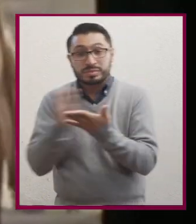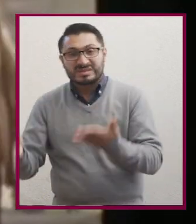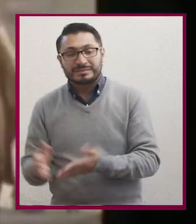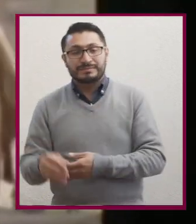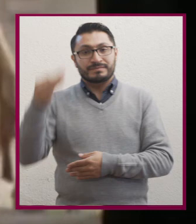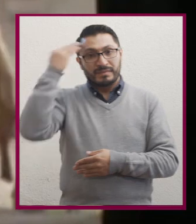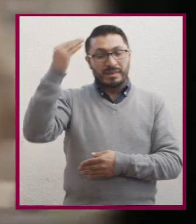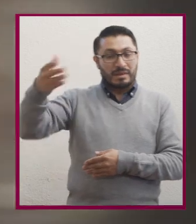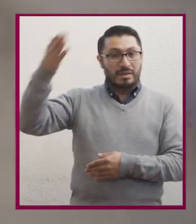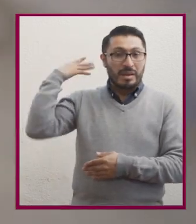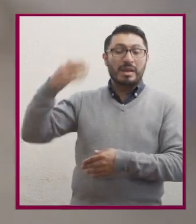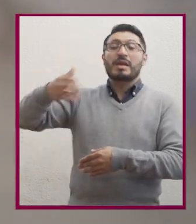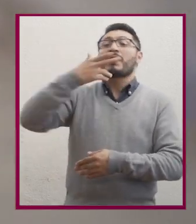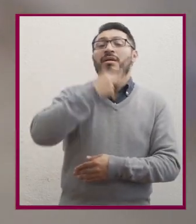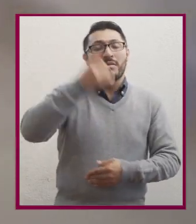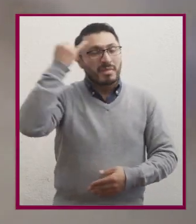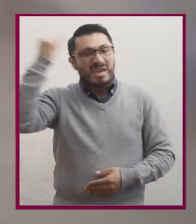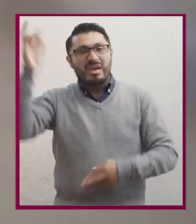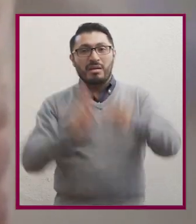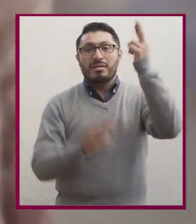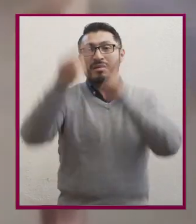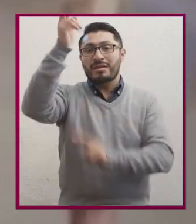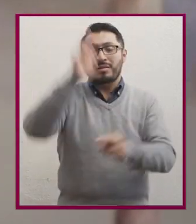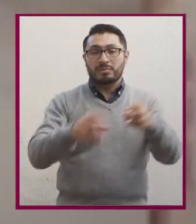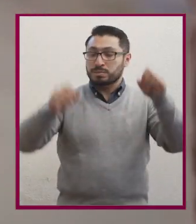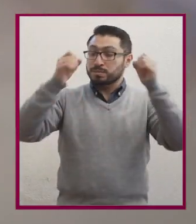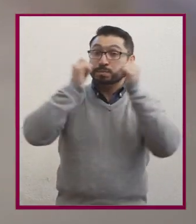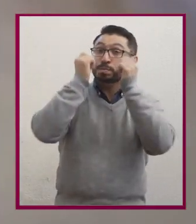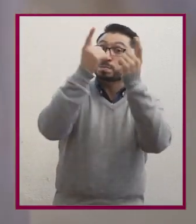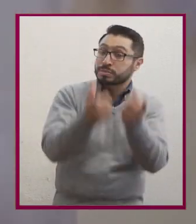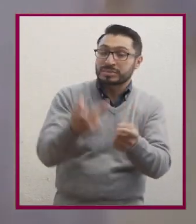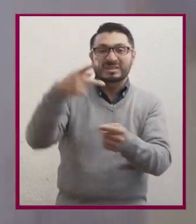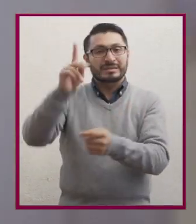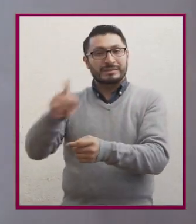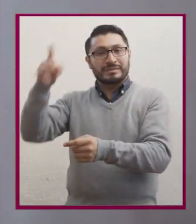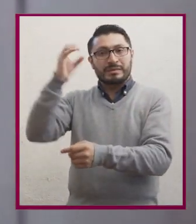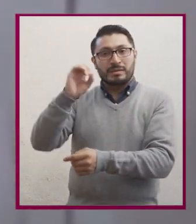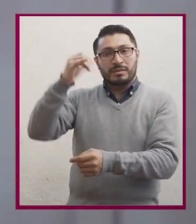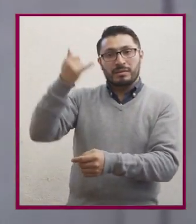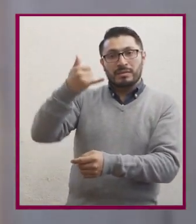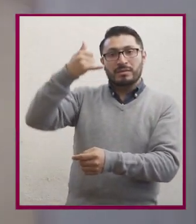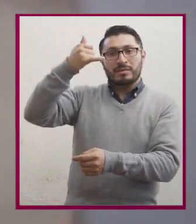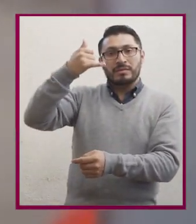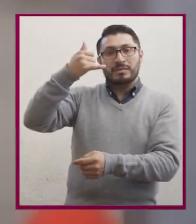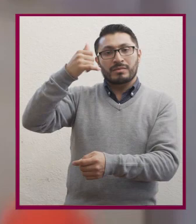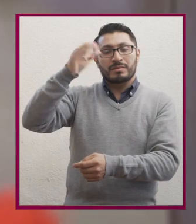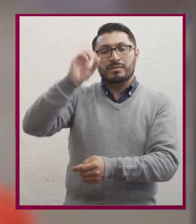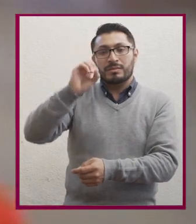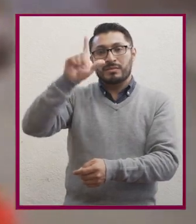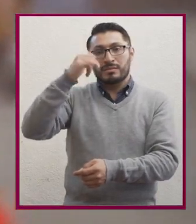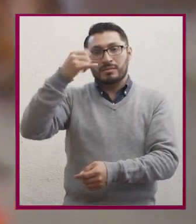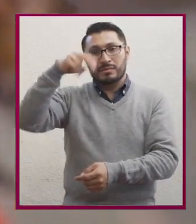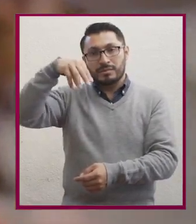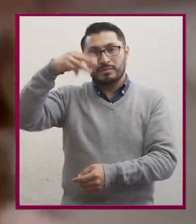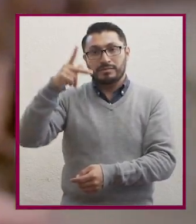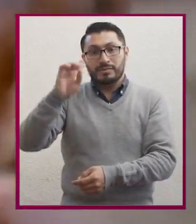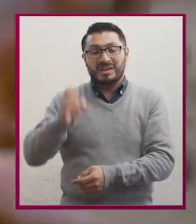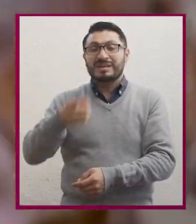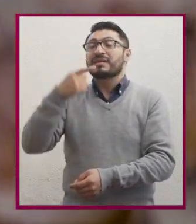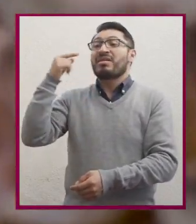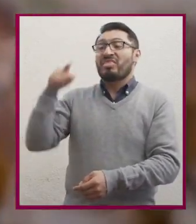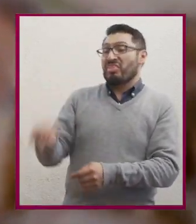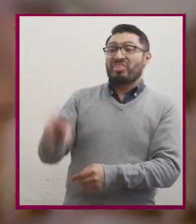época, los hombres de ideas revolucionarias fueron admirados. En cambio, Olympe de Gaugue fue difamada y sentenciada sin